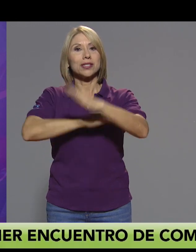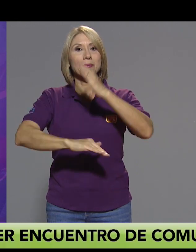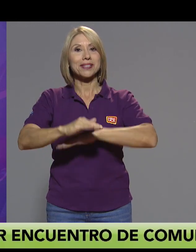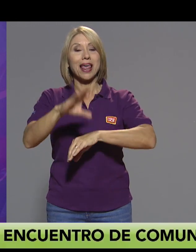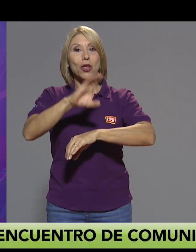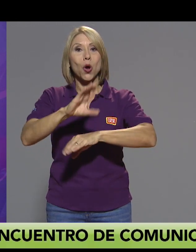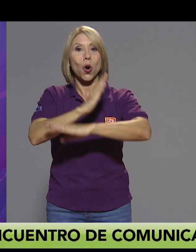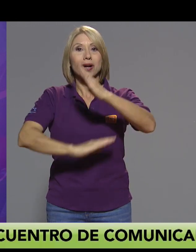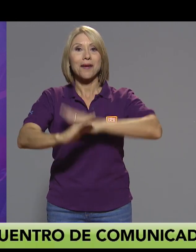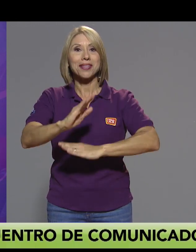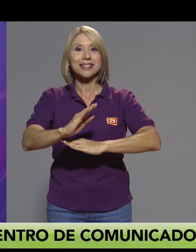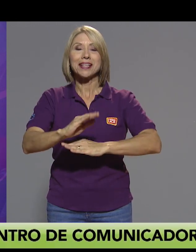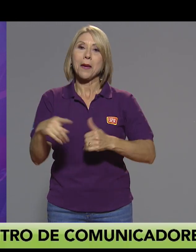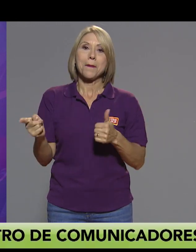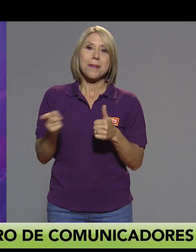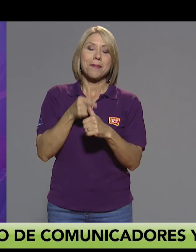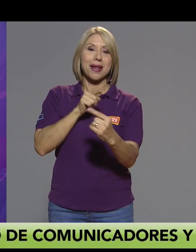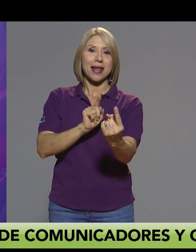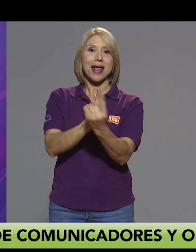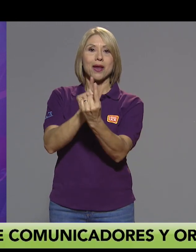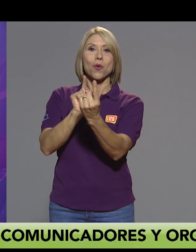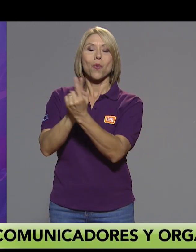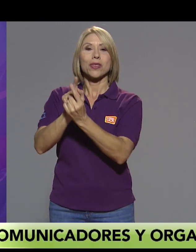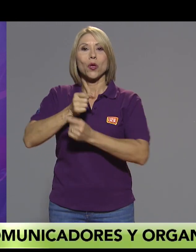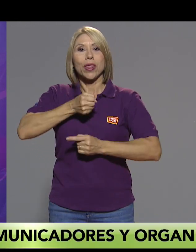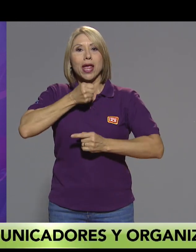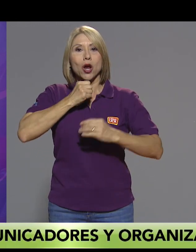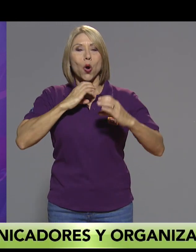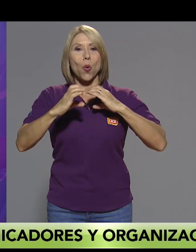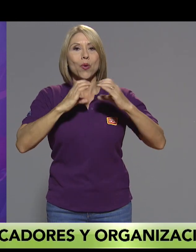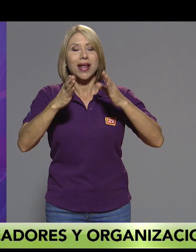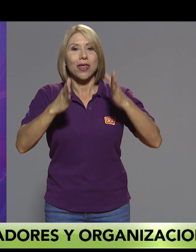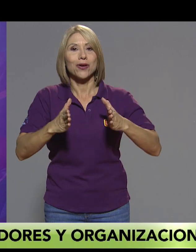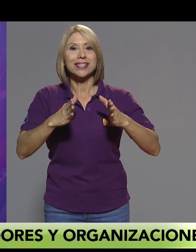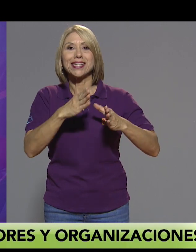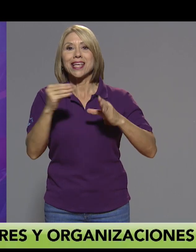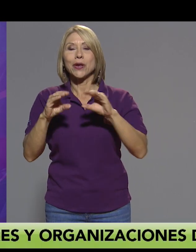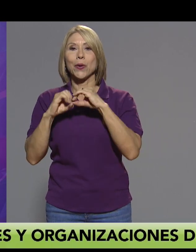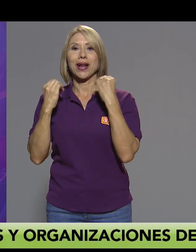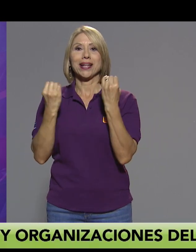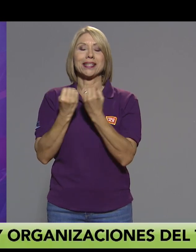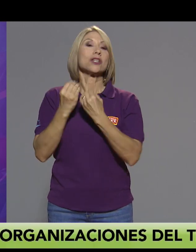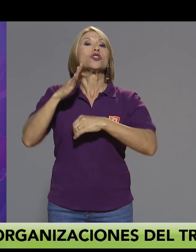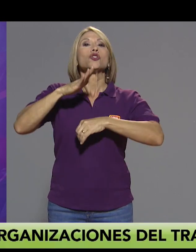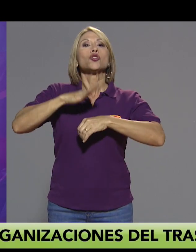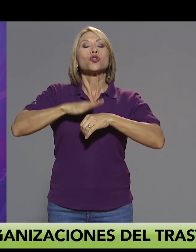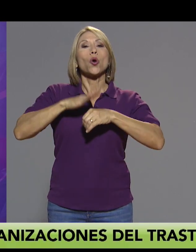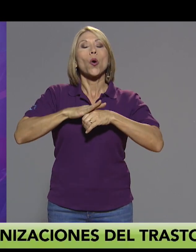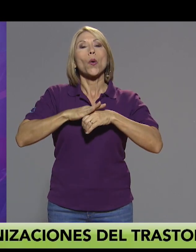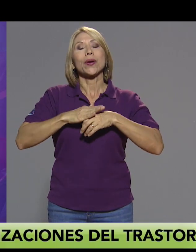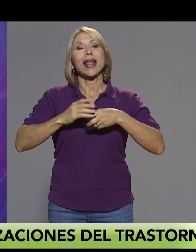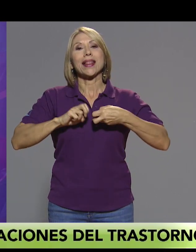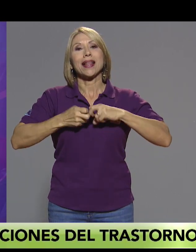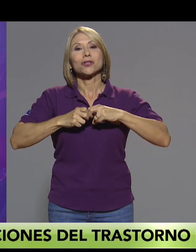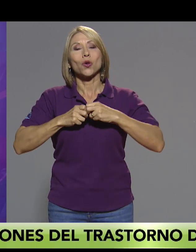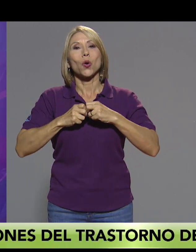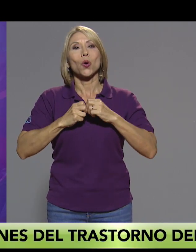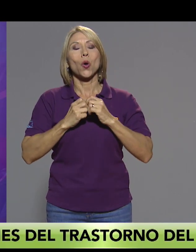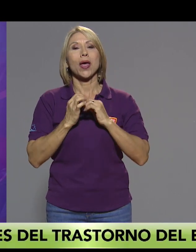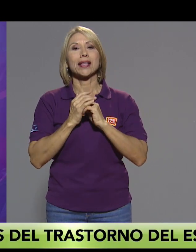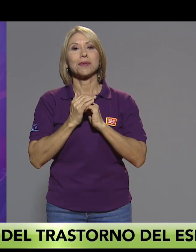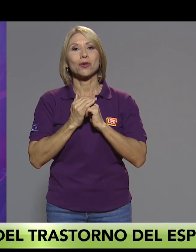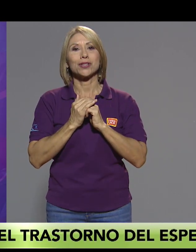conapdis nos trae el primer encuentro de comunicadores y organizaciones respecto al trastorno del espectro autista